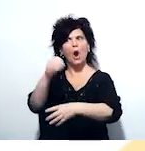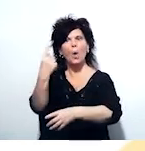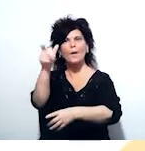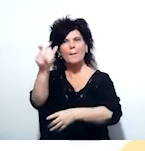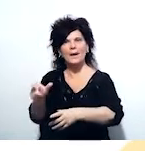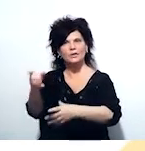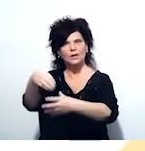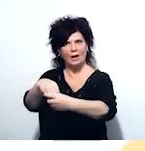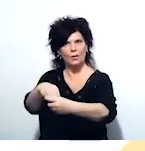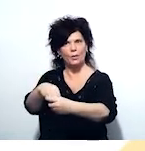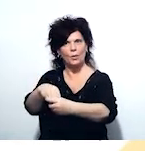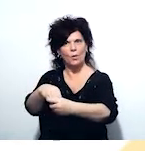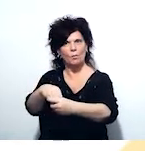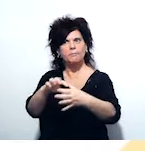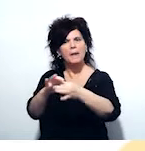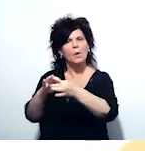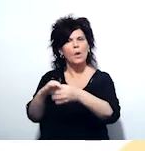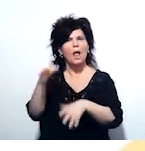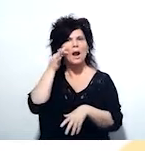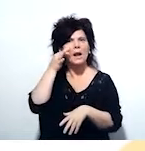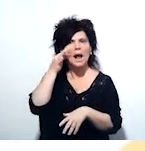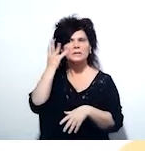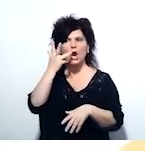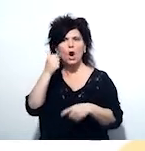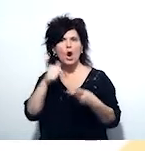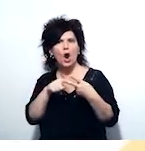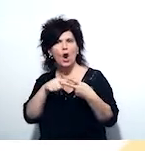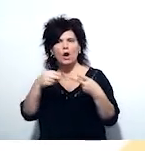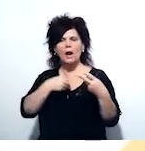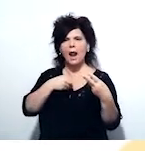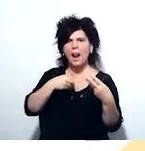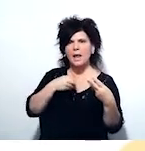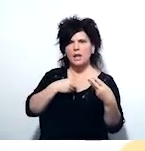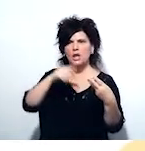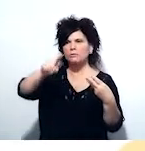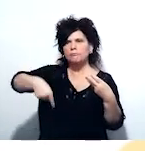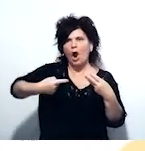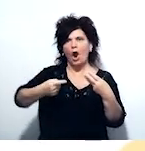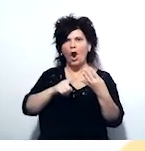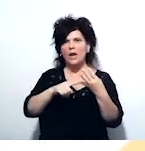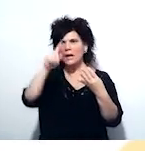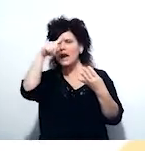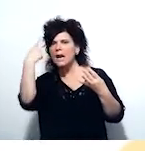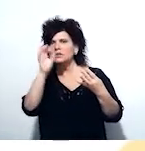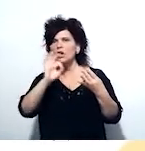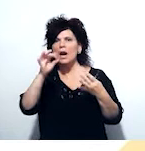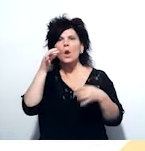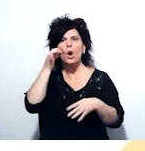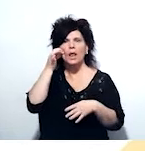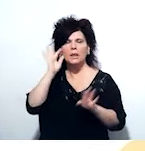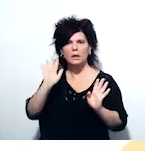grupo definido por referencia a la raza, al color, a la religión, ascendencia o origen nacional o